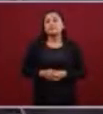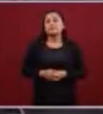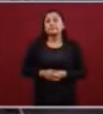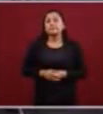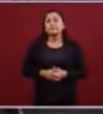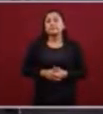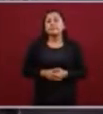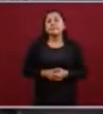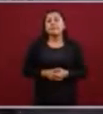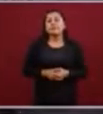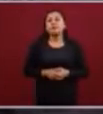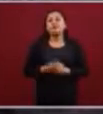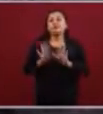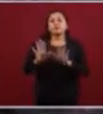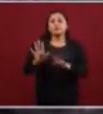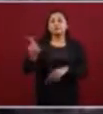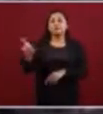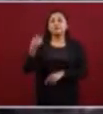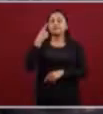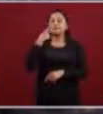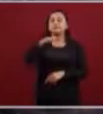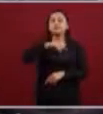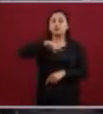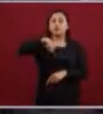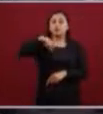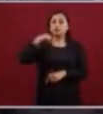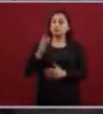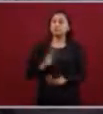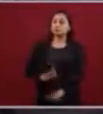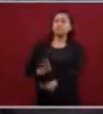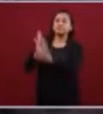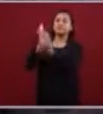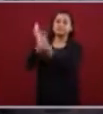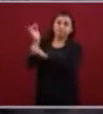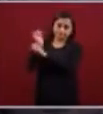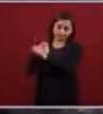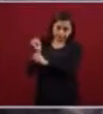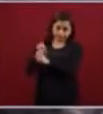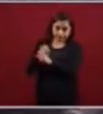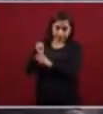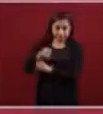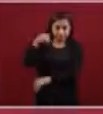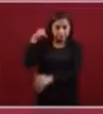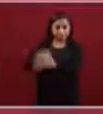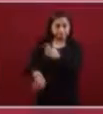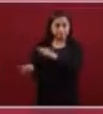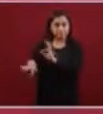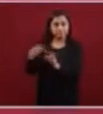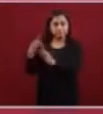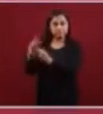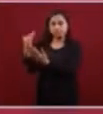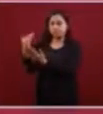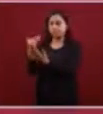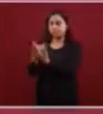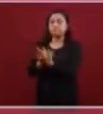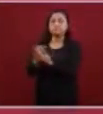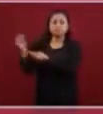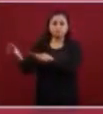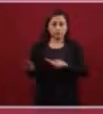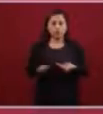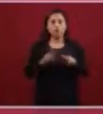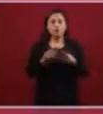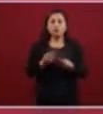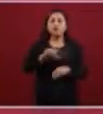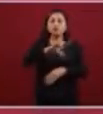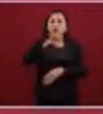Vamos a indagar bien, tener todos los elementos y les vamos